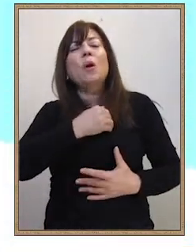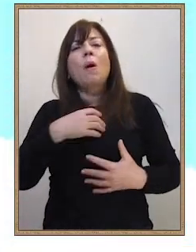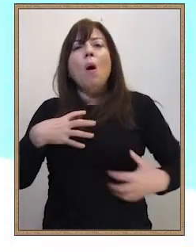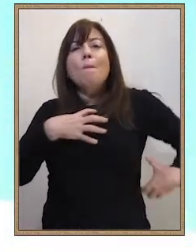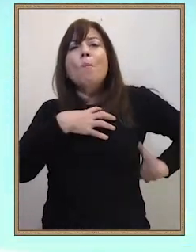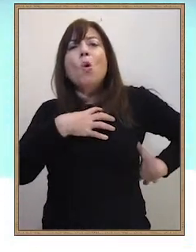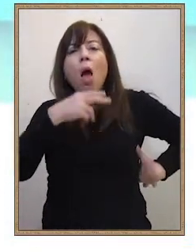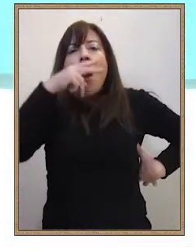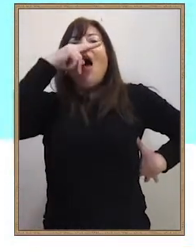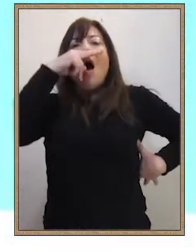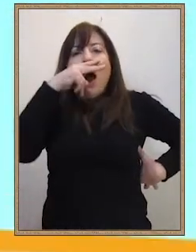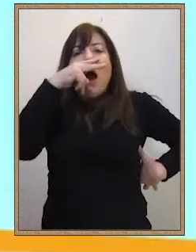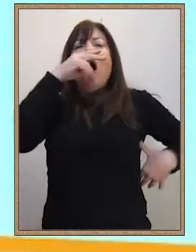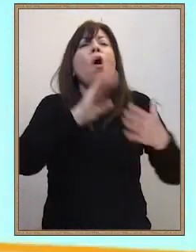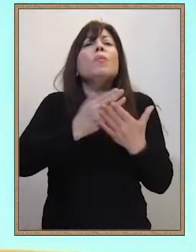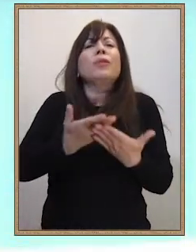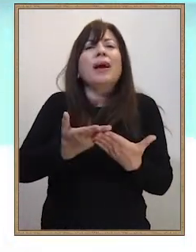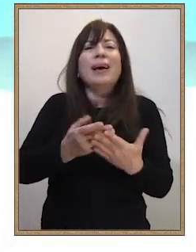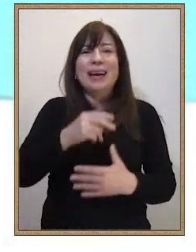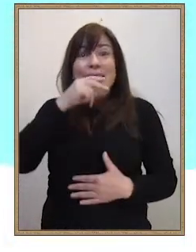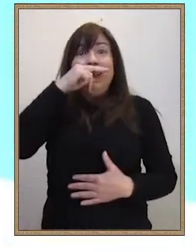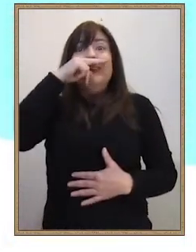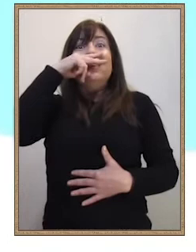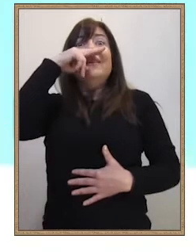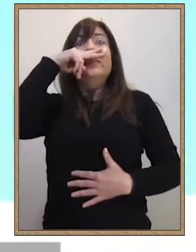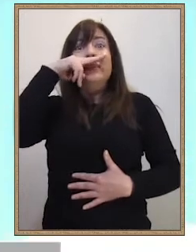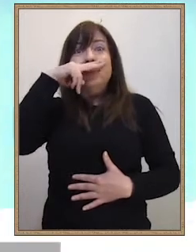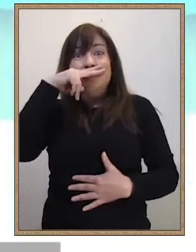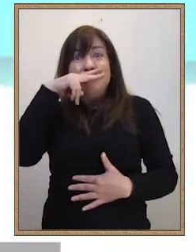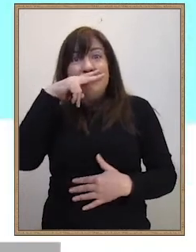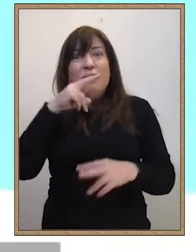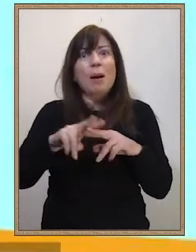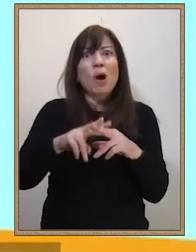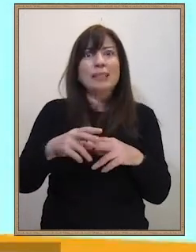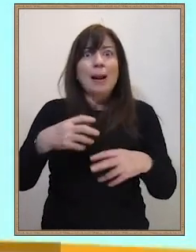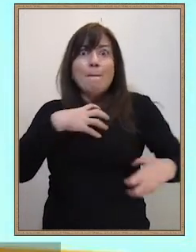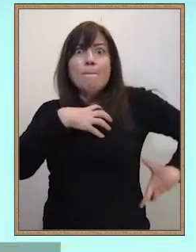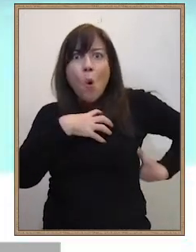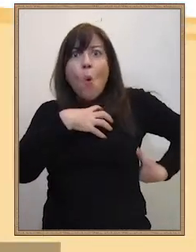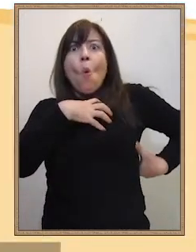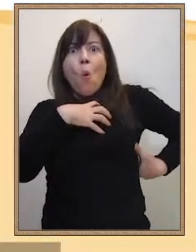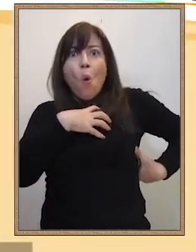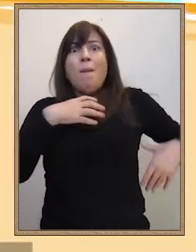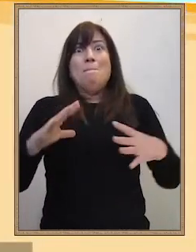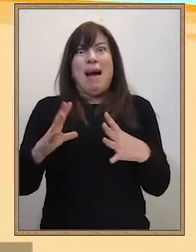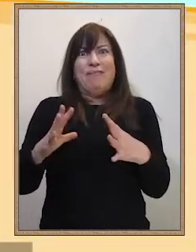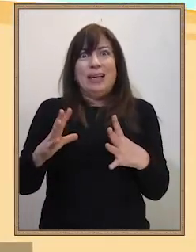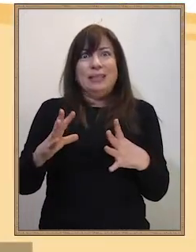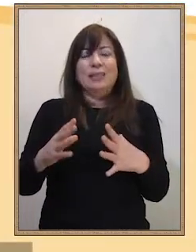pulmones. Llevando la inhalación y exhalación, vamos a hacer que nuestros pulmones estén más felices porque van a